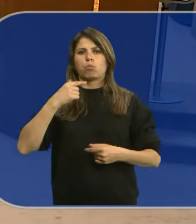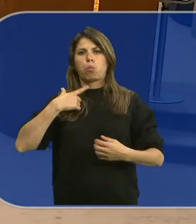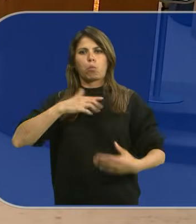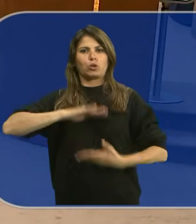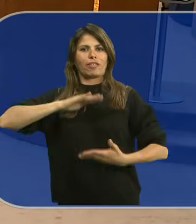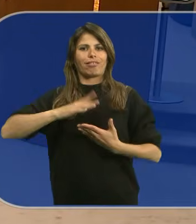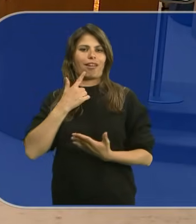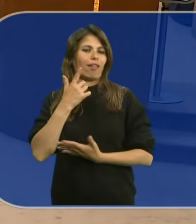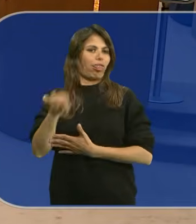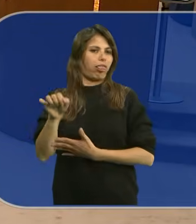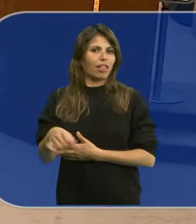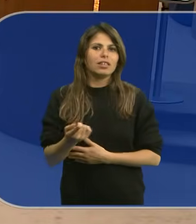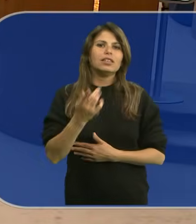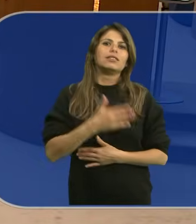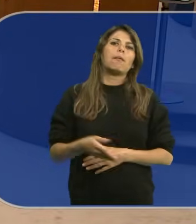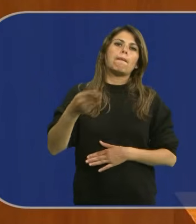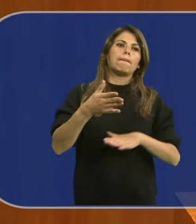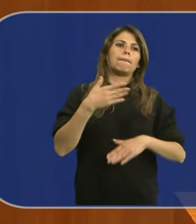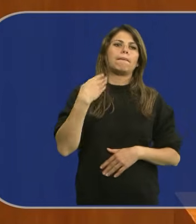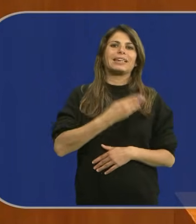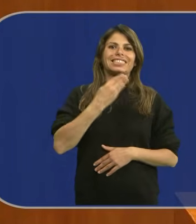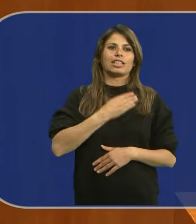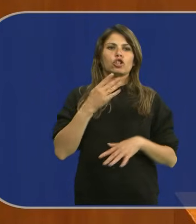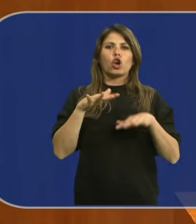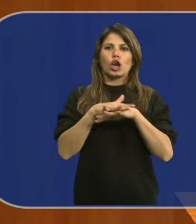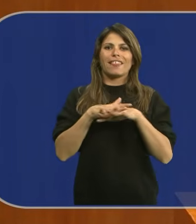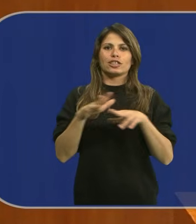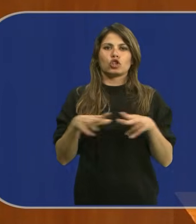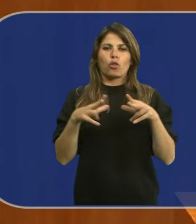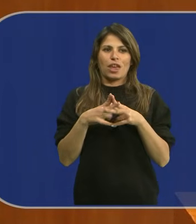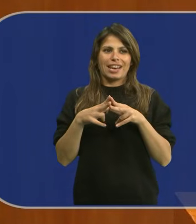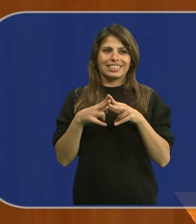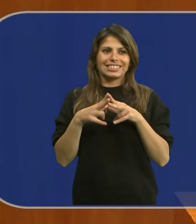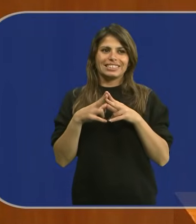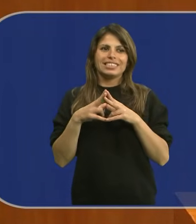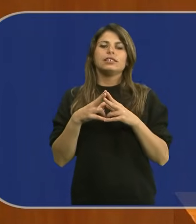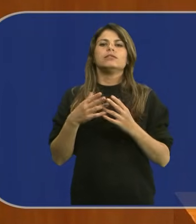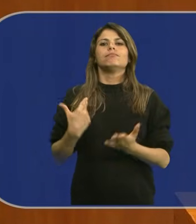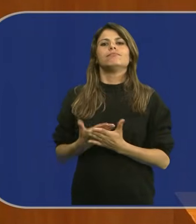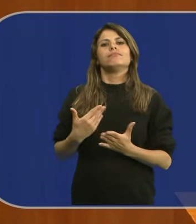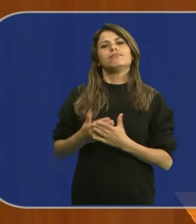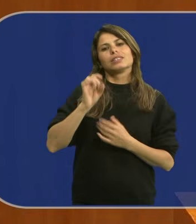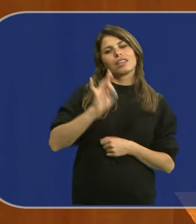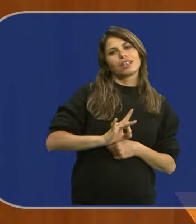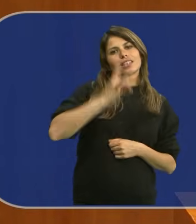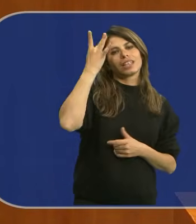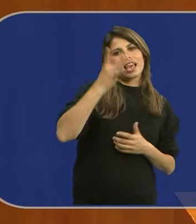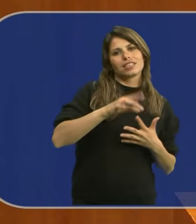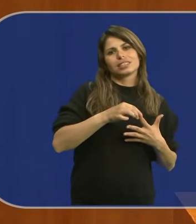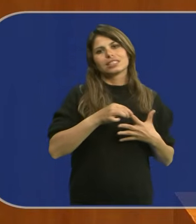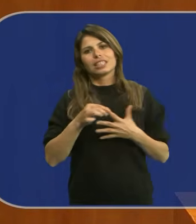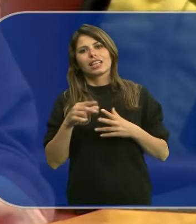Turno después de los mayores, los de bachillerato. ¿Su tema? Las redes sociales reflejan mejor las ideas y